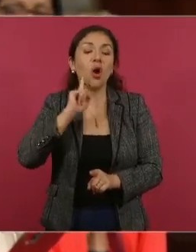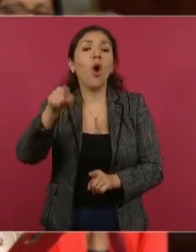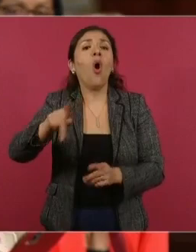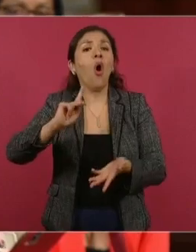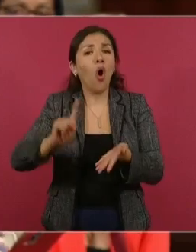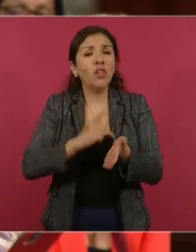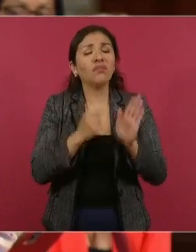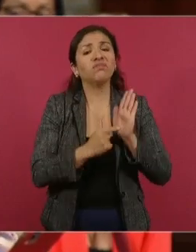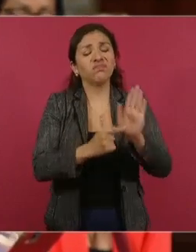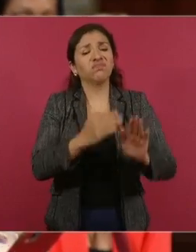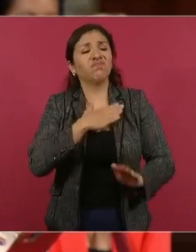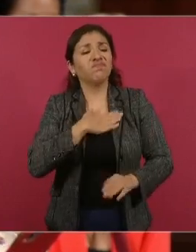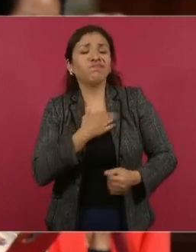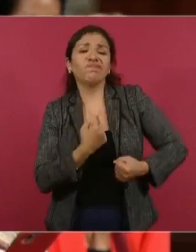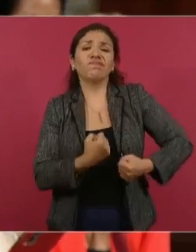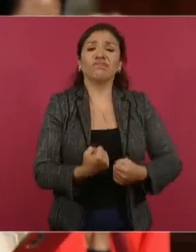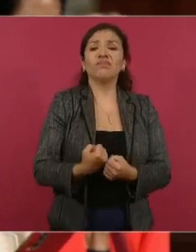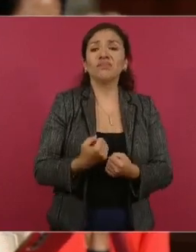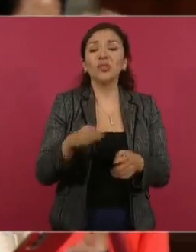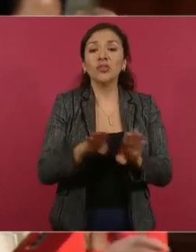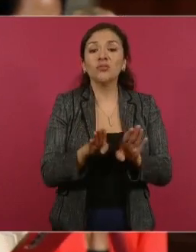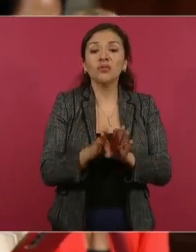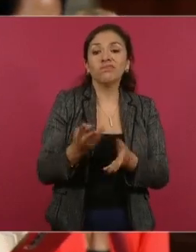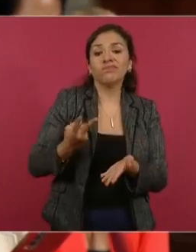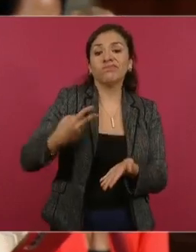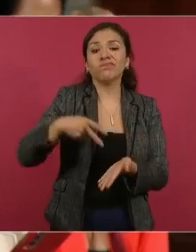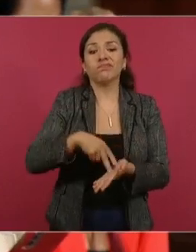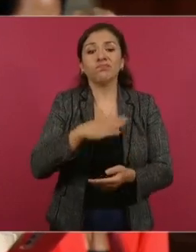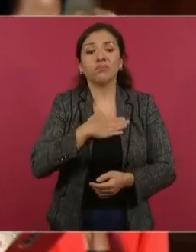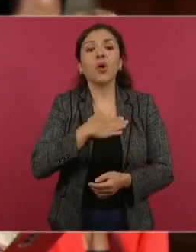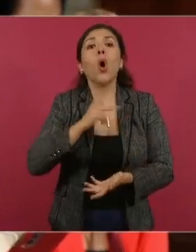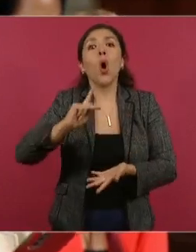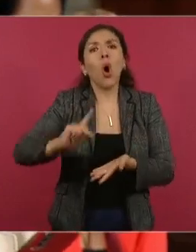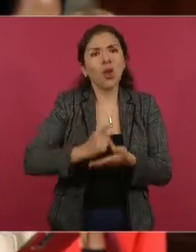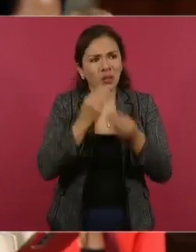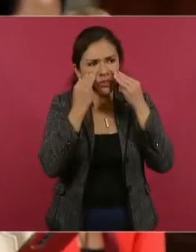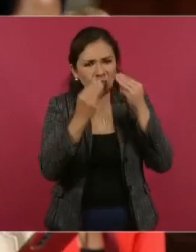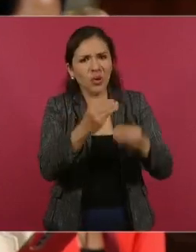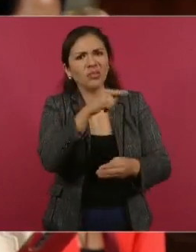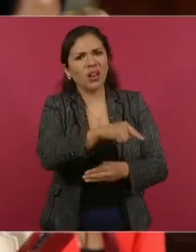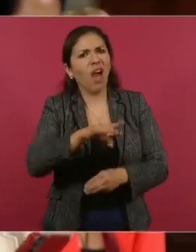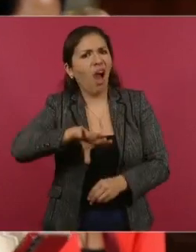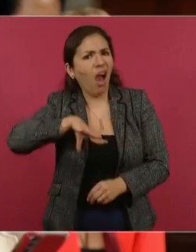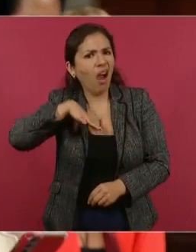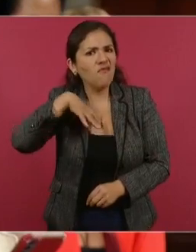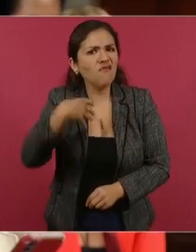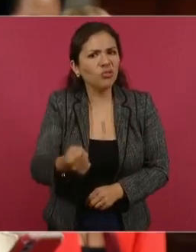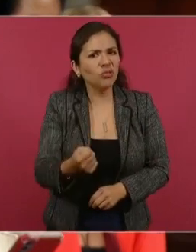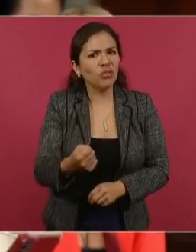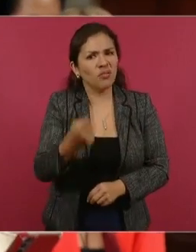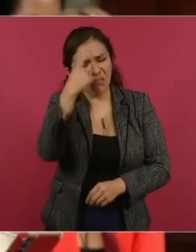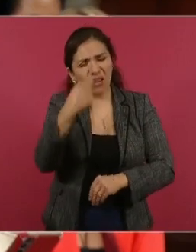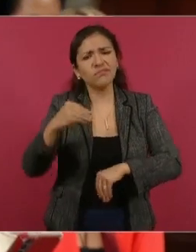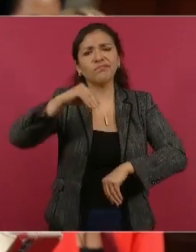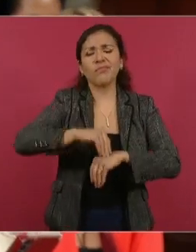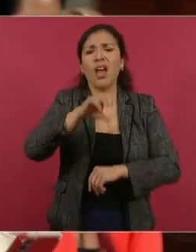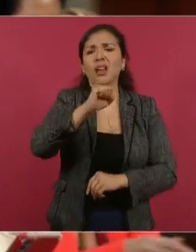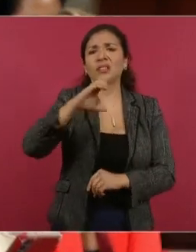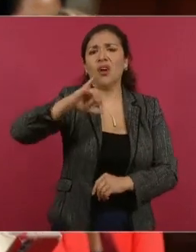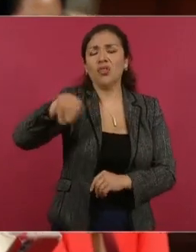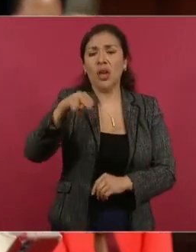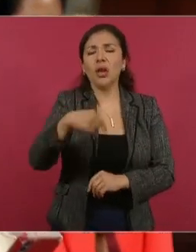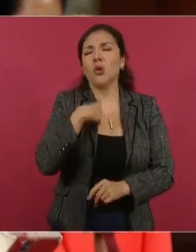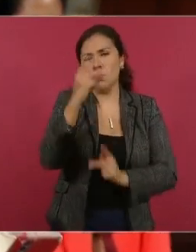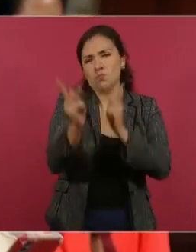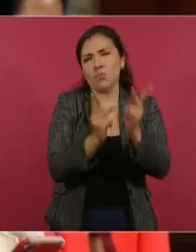a mostrar su prepotencia, además de que vuelve a mostrar pues este abuso del Poder Judicial. Preguntarle